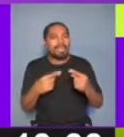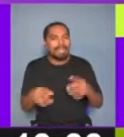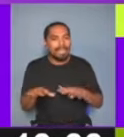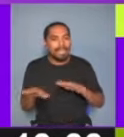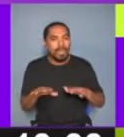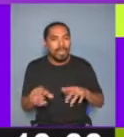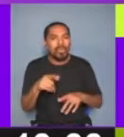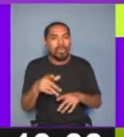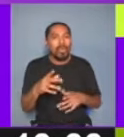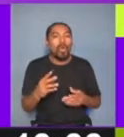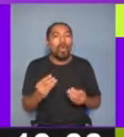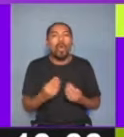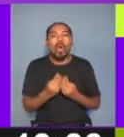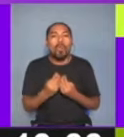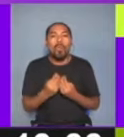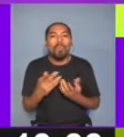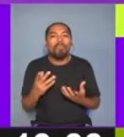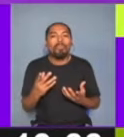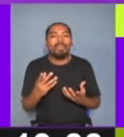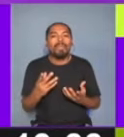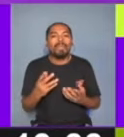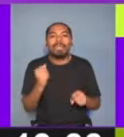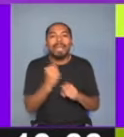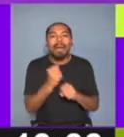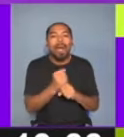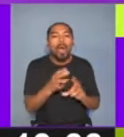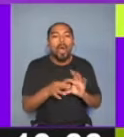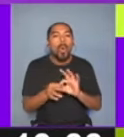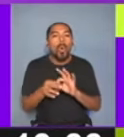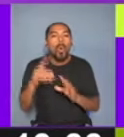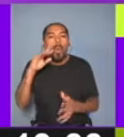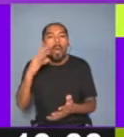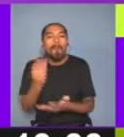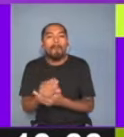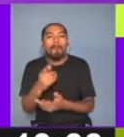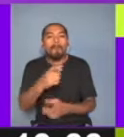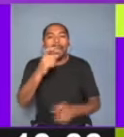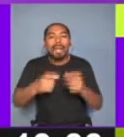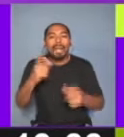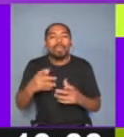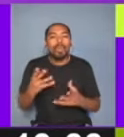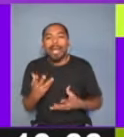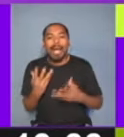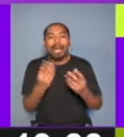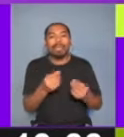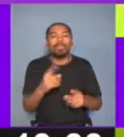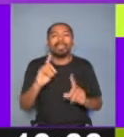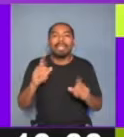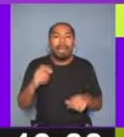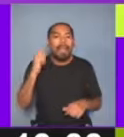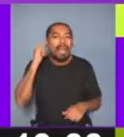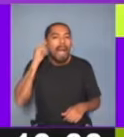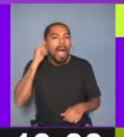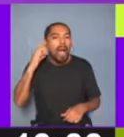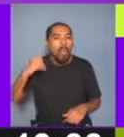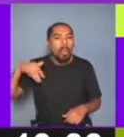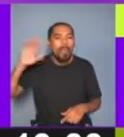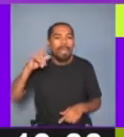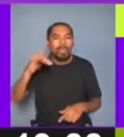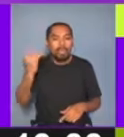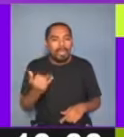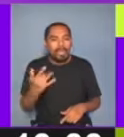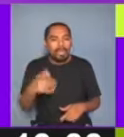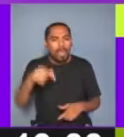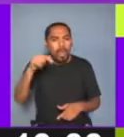unificado los vecinos han trabajado en conjunto mucha diferencia etaria también y que por su ardua experiencia si